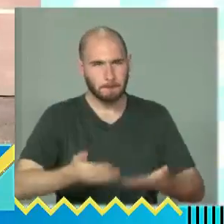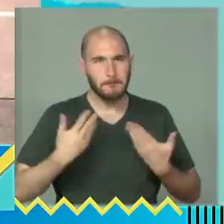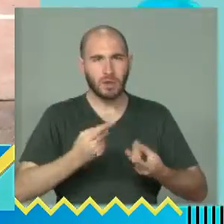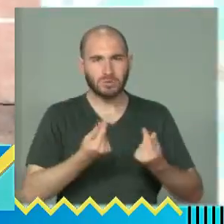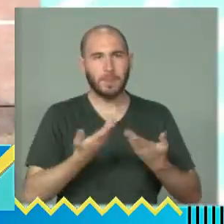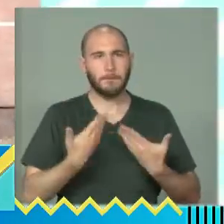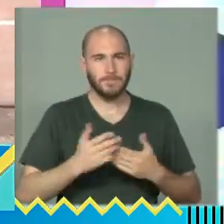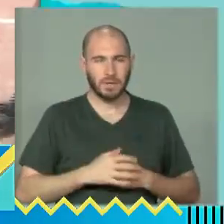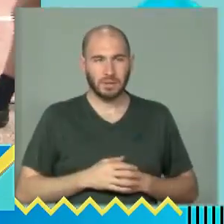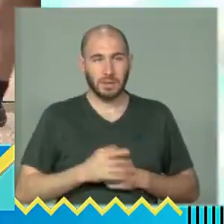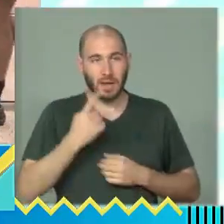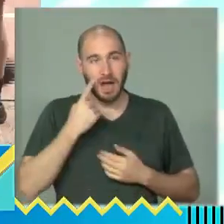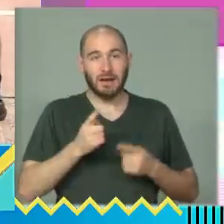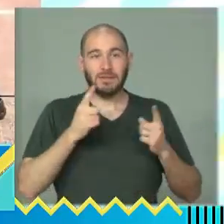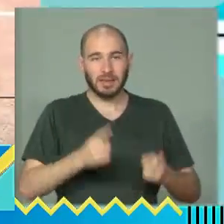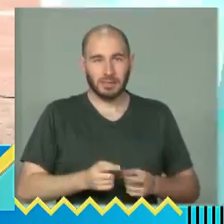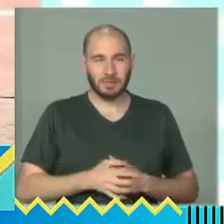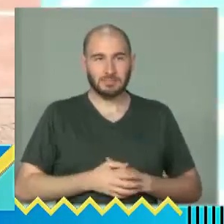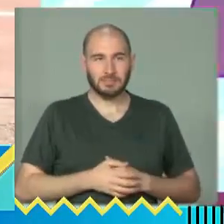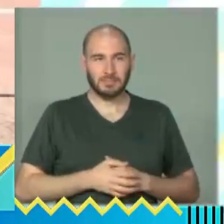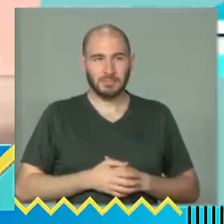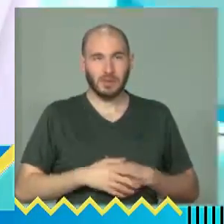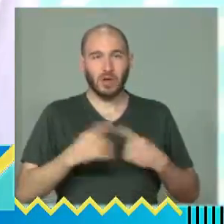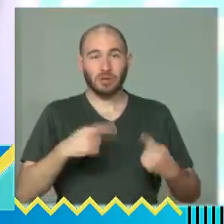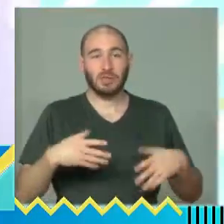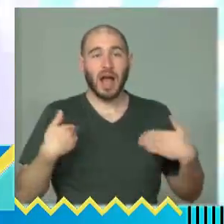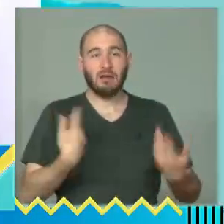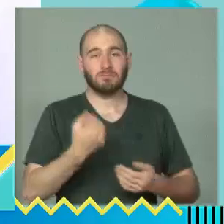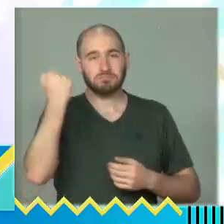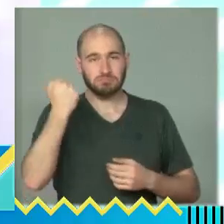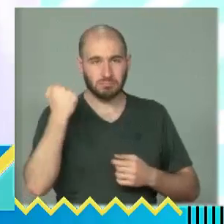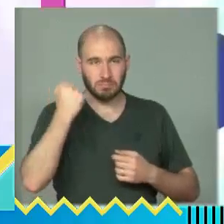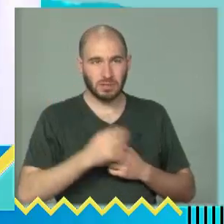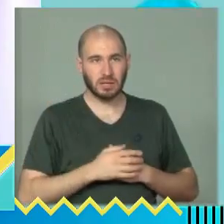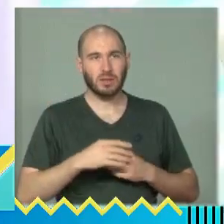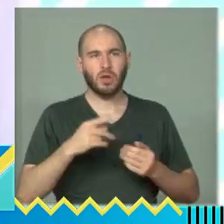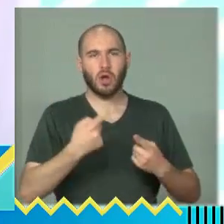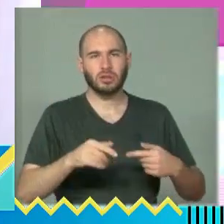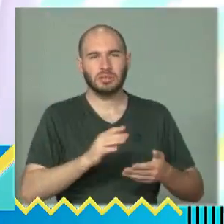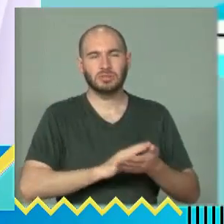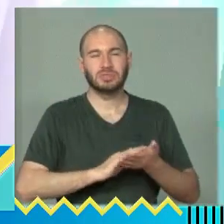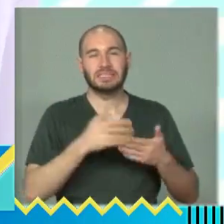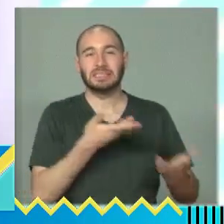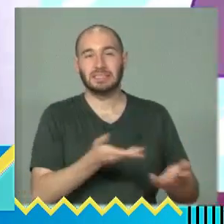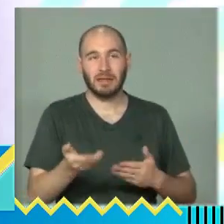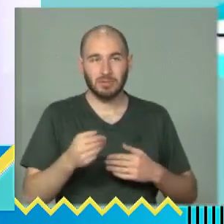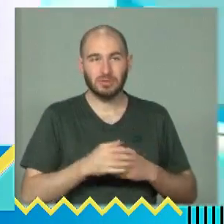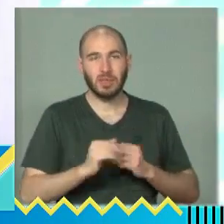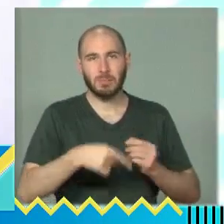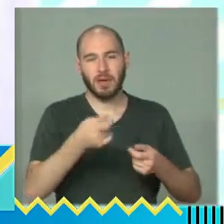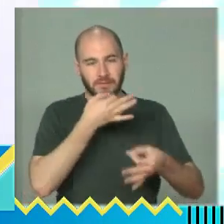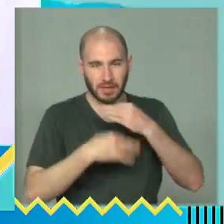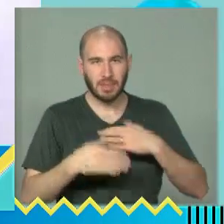y viendo a ver si inclusive si pueden llegar a tener algún beneficio económico y poder generar algún producto o algún servicio que pueda llegar al